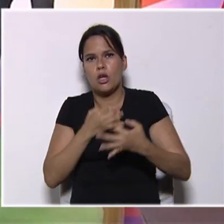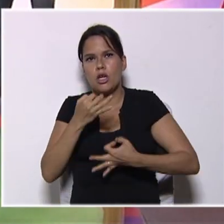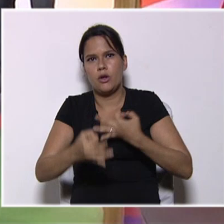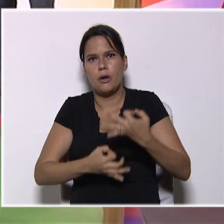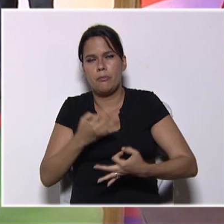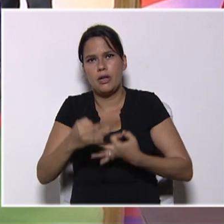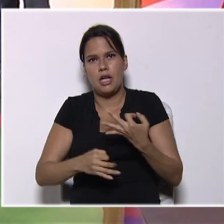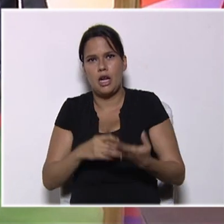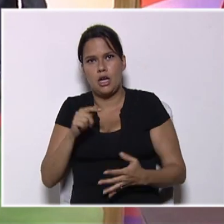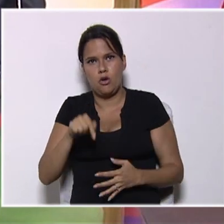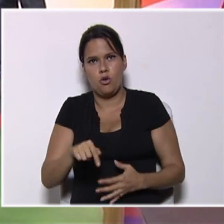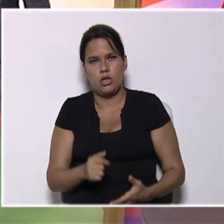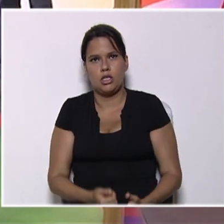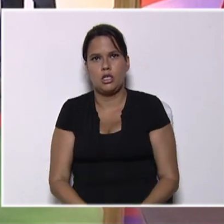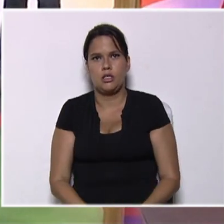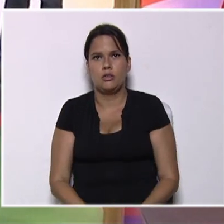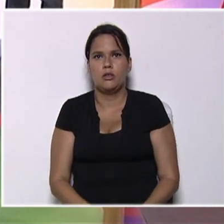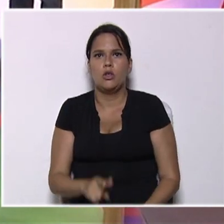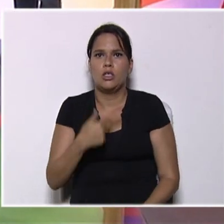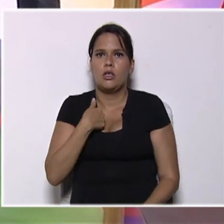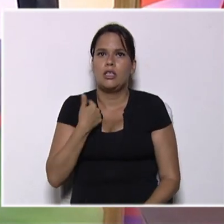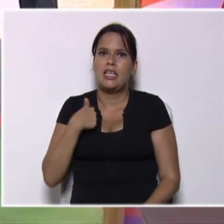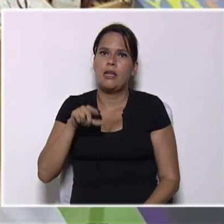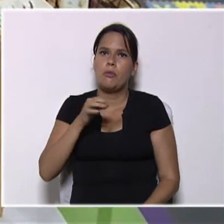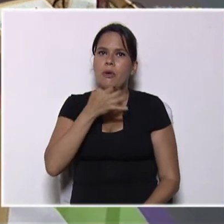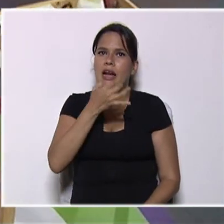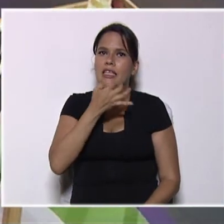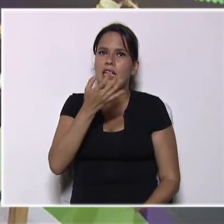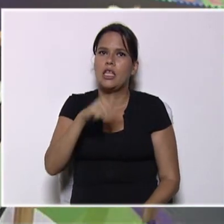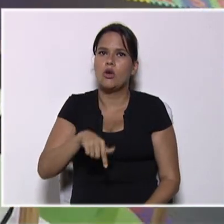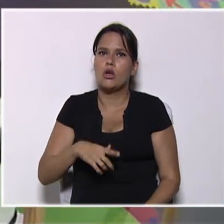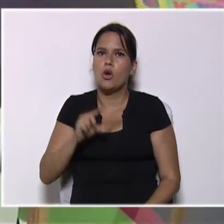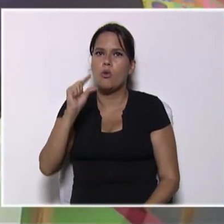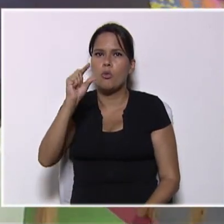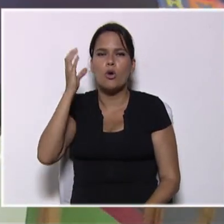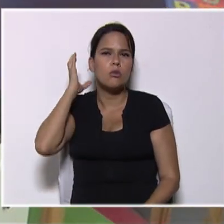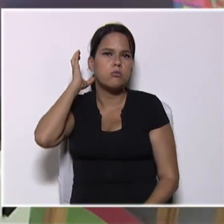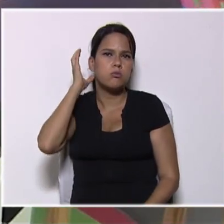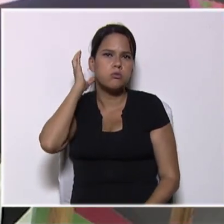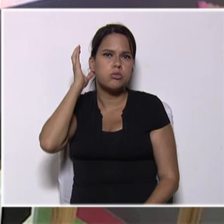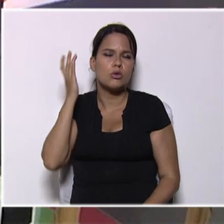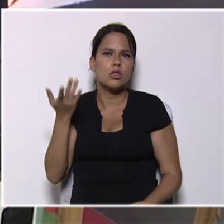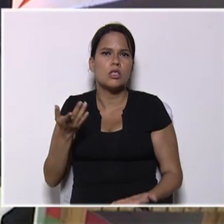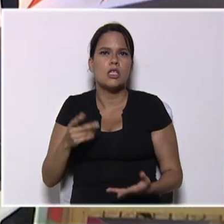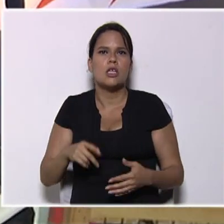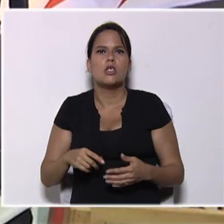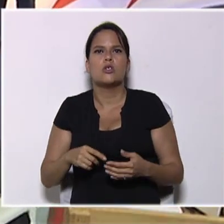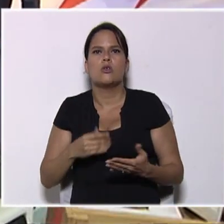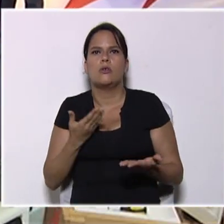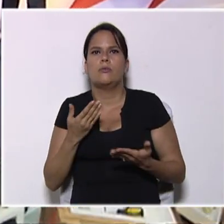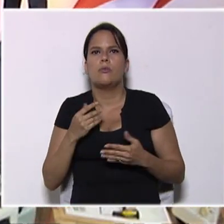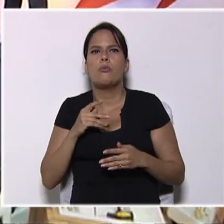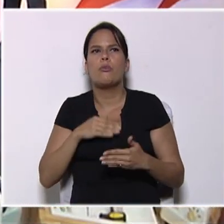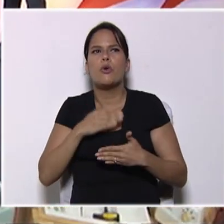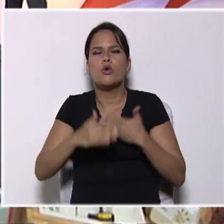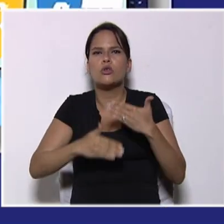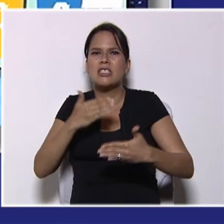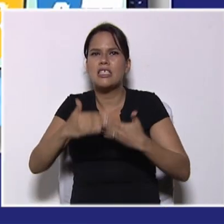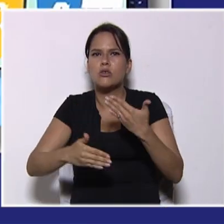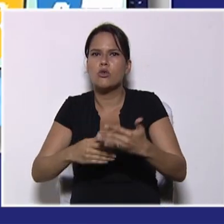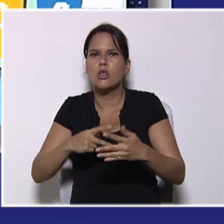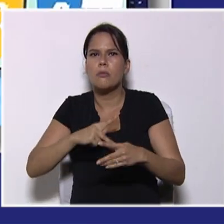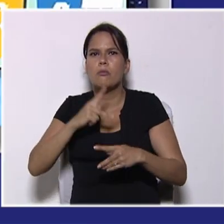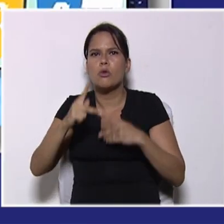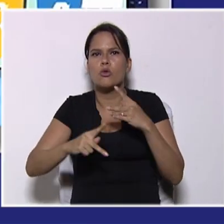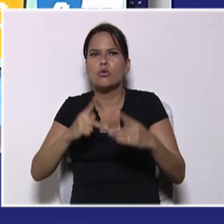las diapositivas que tenemos para la tarde de hoy, que es un poco entonces concientizar sobre los medios de producción y su efecto en el planeta, ¿no?